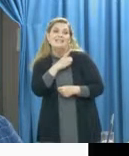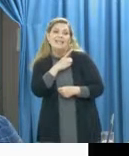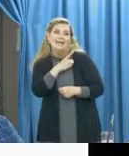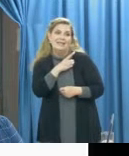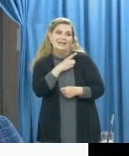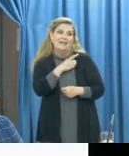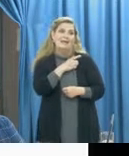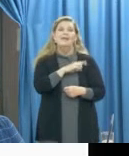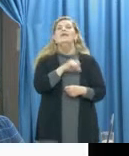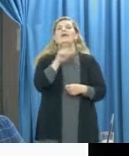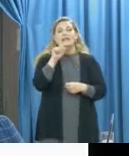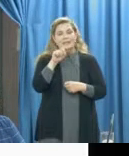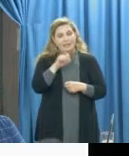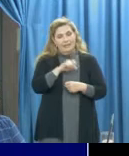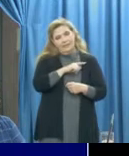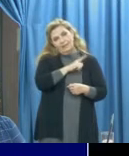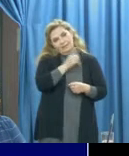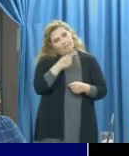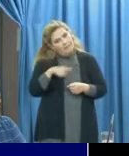protocolo a estudio molecular.